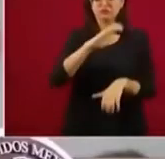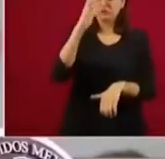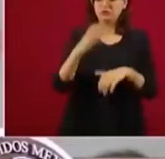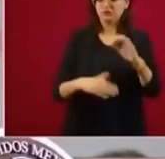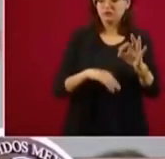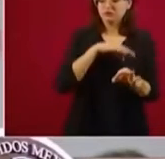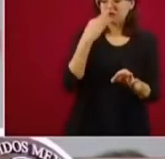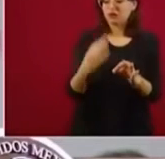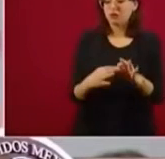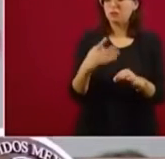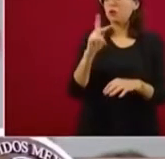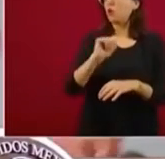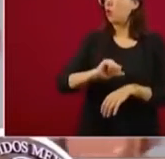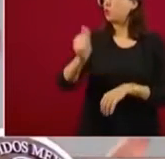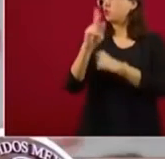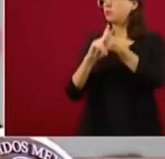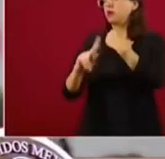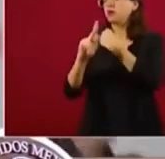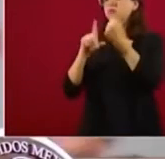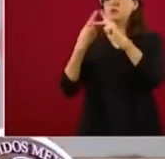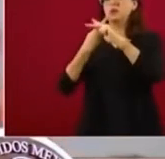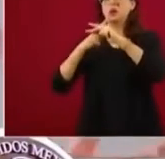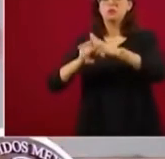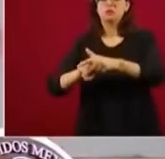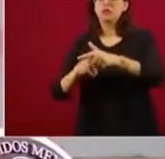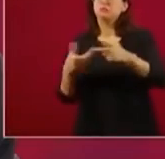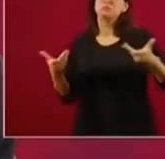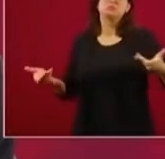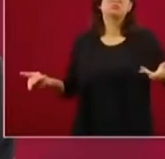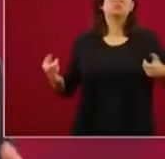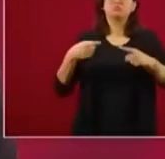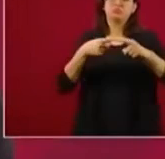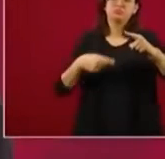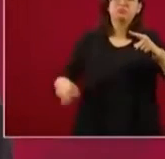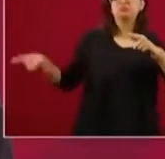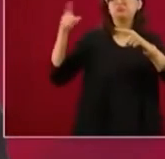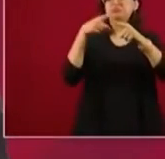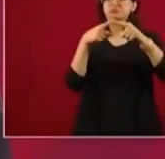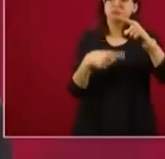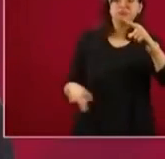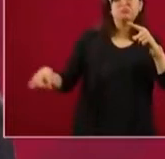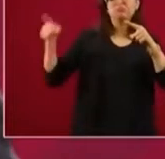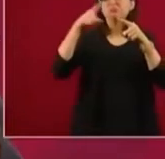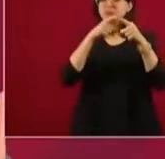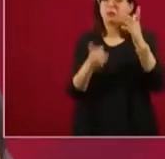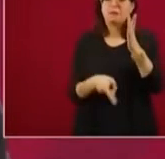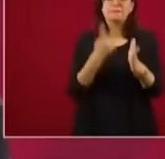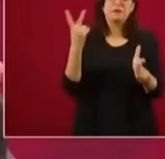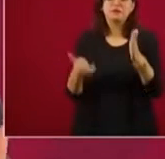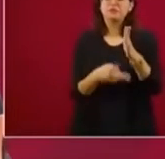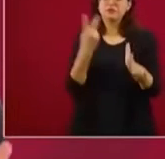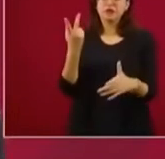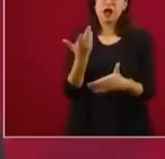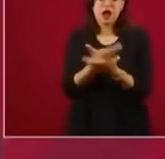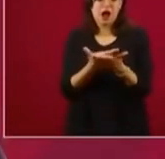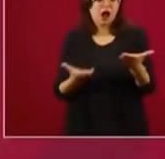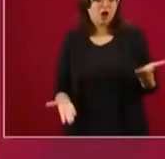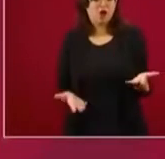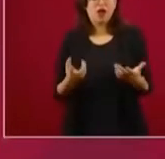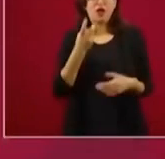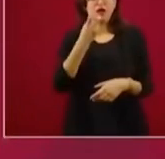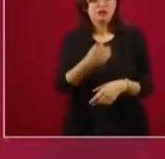equivoca en su mundo. Por su parte, López-Gatell no reconoce los datos del Registro Nacional de Población, ya que ha dicho